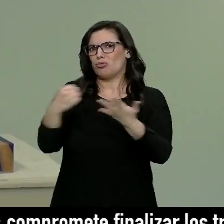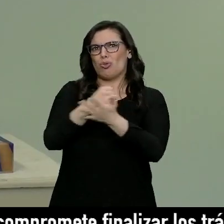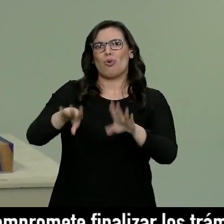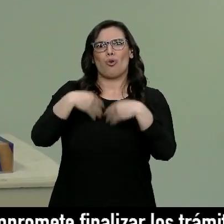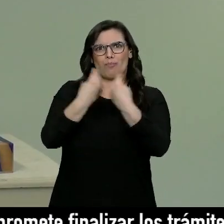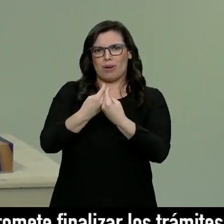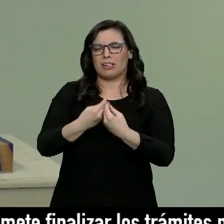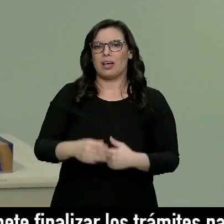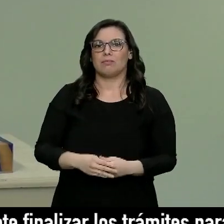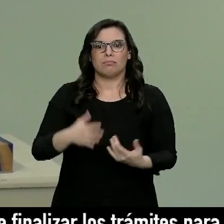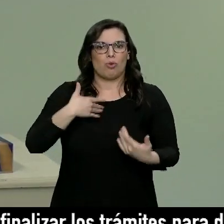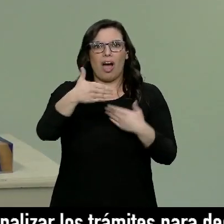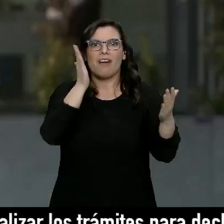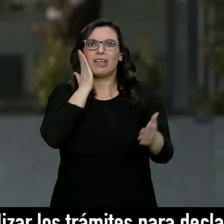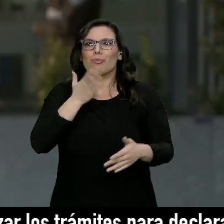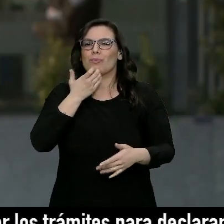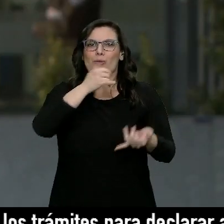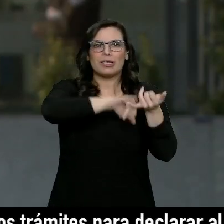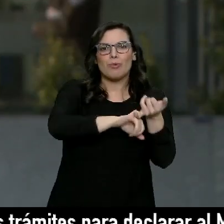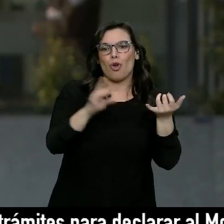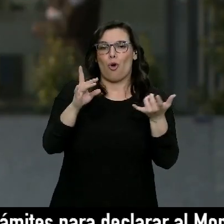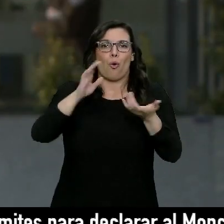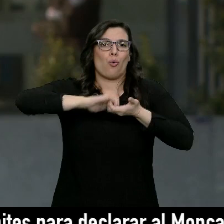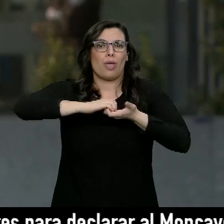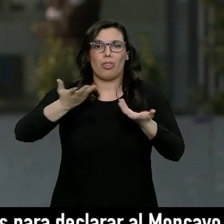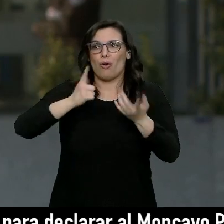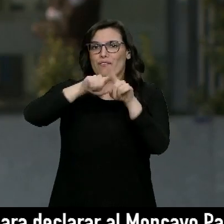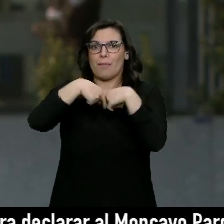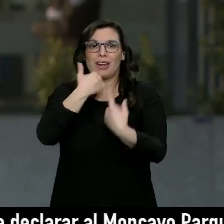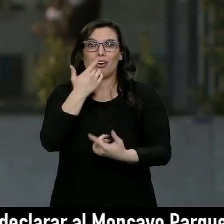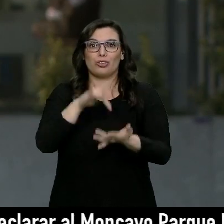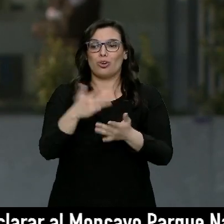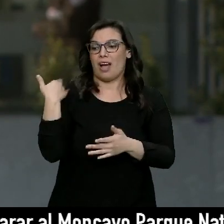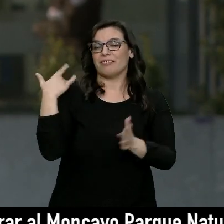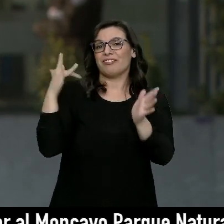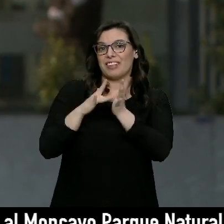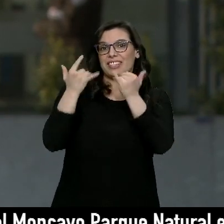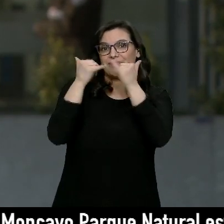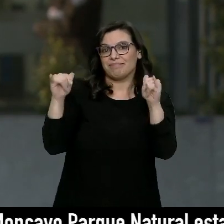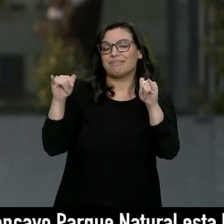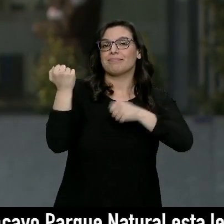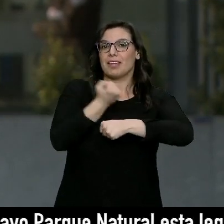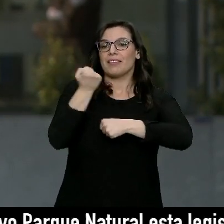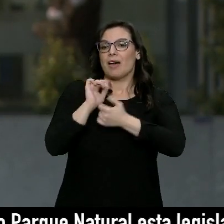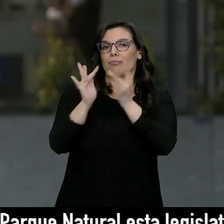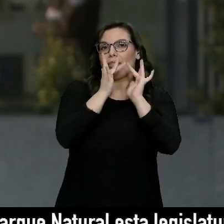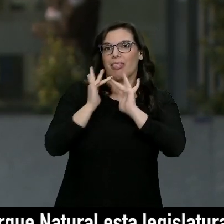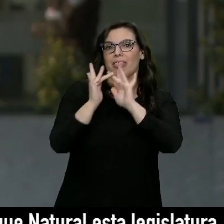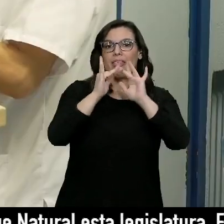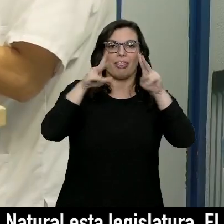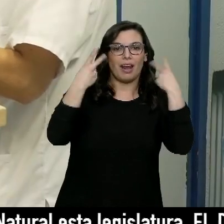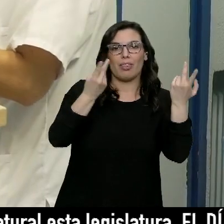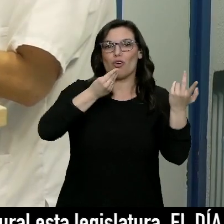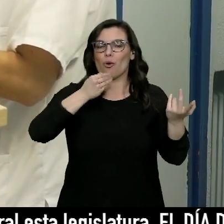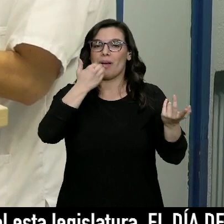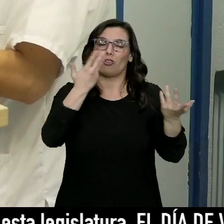el hospital de matrimonios o de cuñados o de familia de que habían estado pues en las fechas señaladas teniendo relación, cenando,